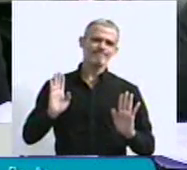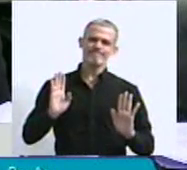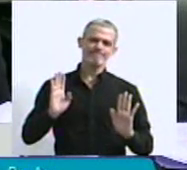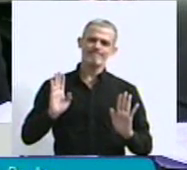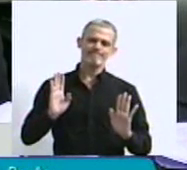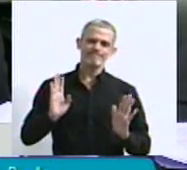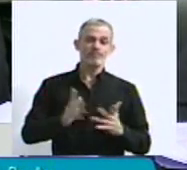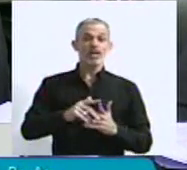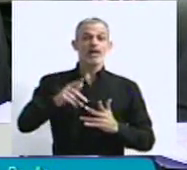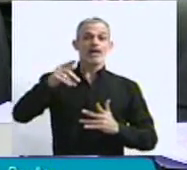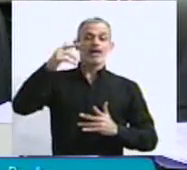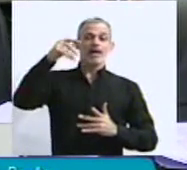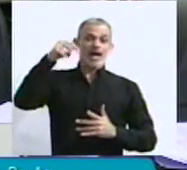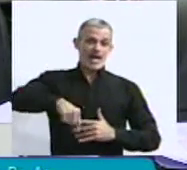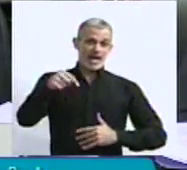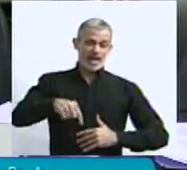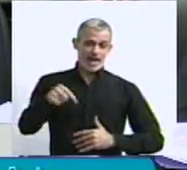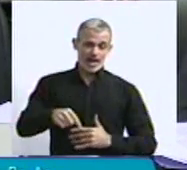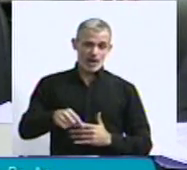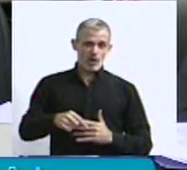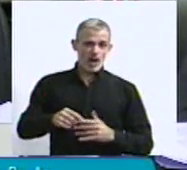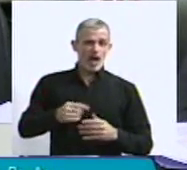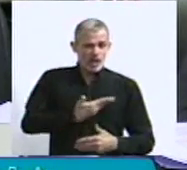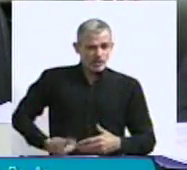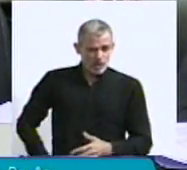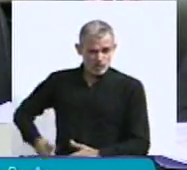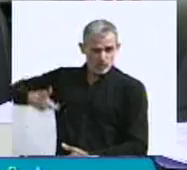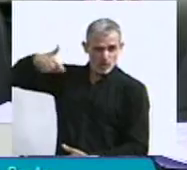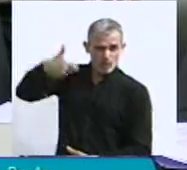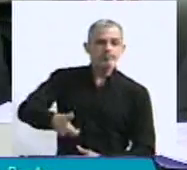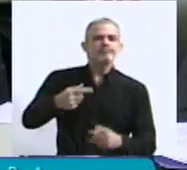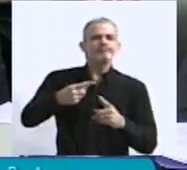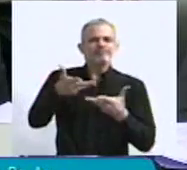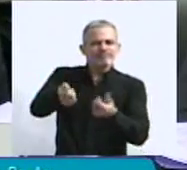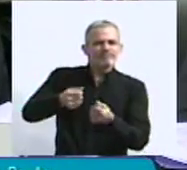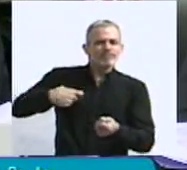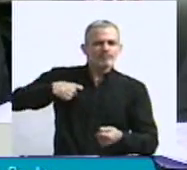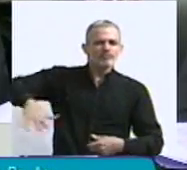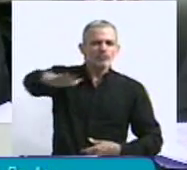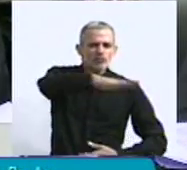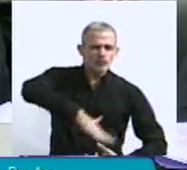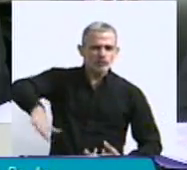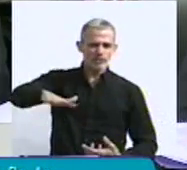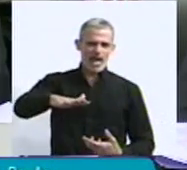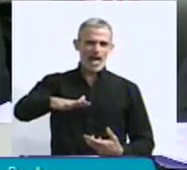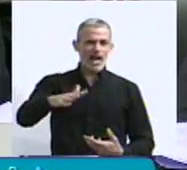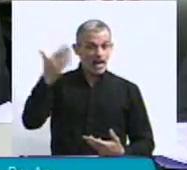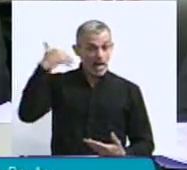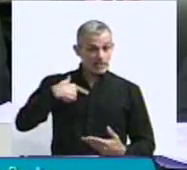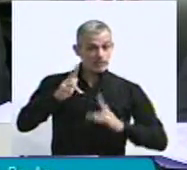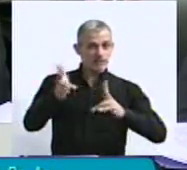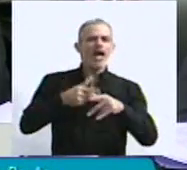que la gigantesca inversión social puesta en, como digo